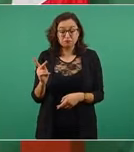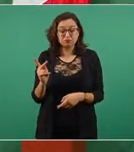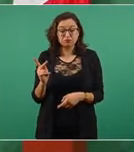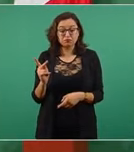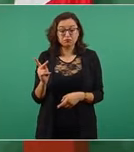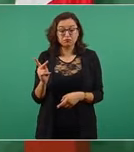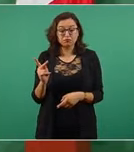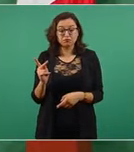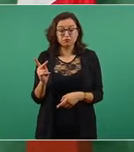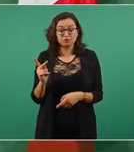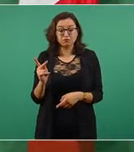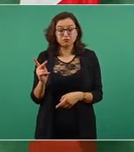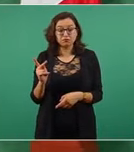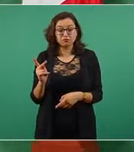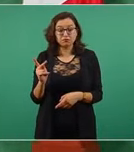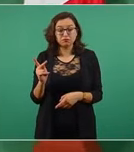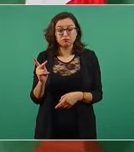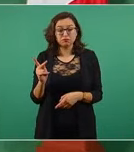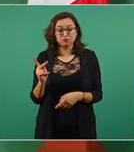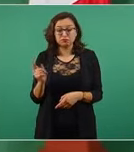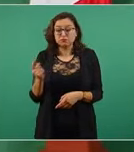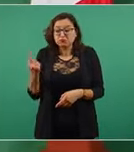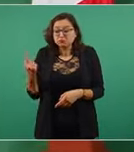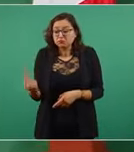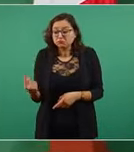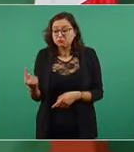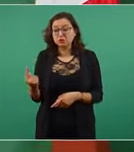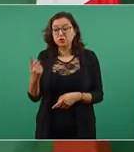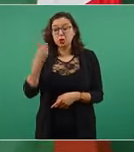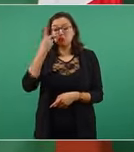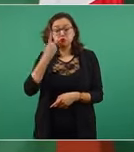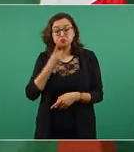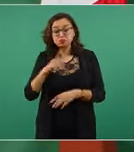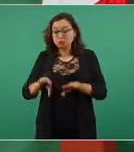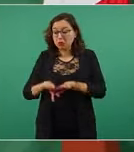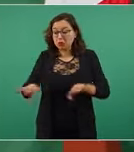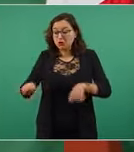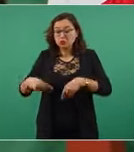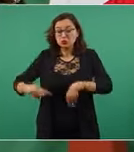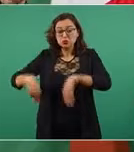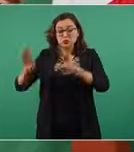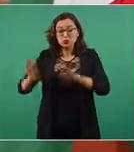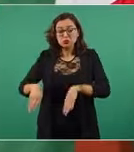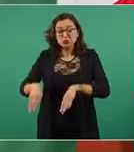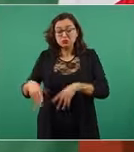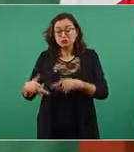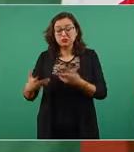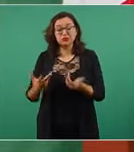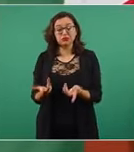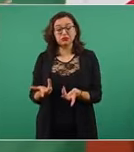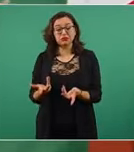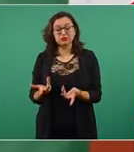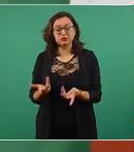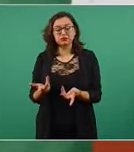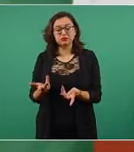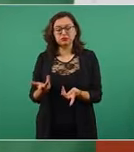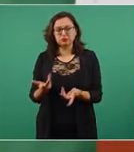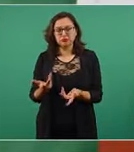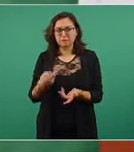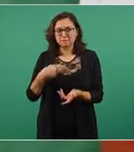a jugar un petate, tenga para adquirir